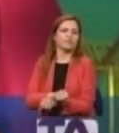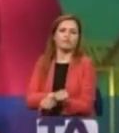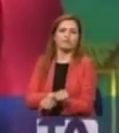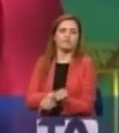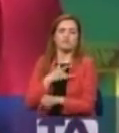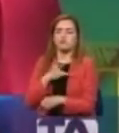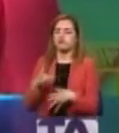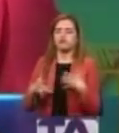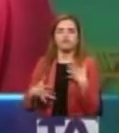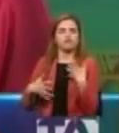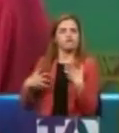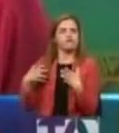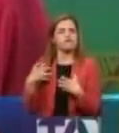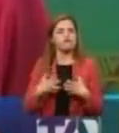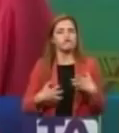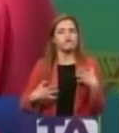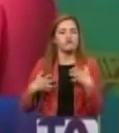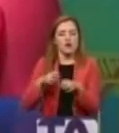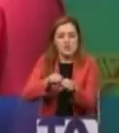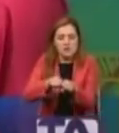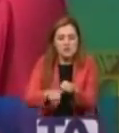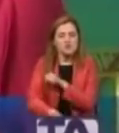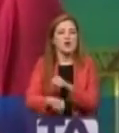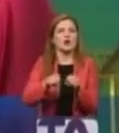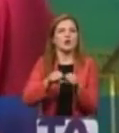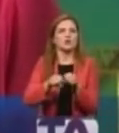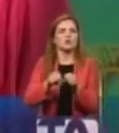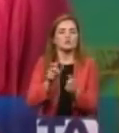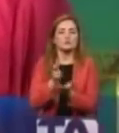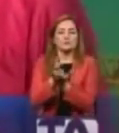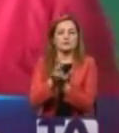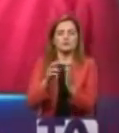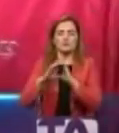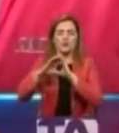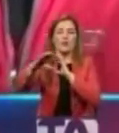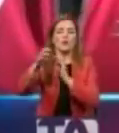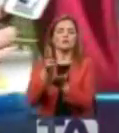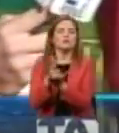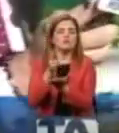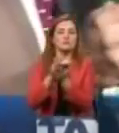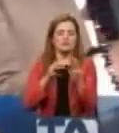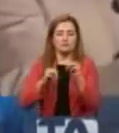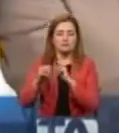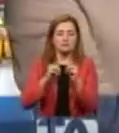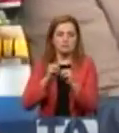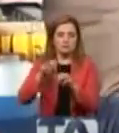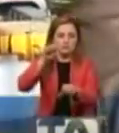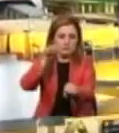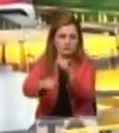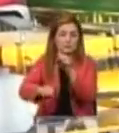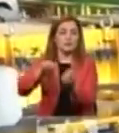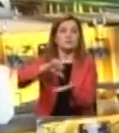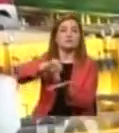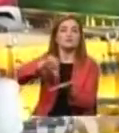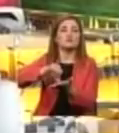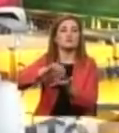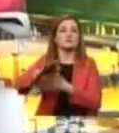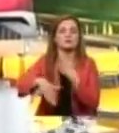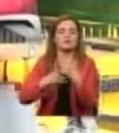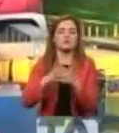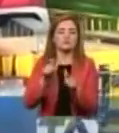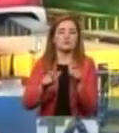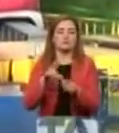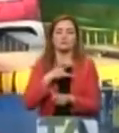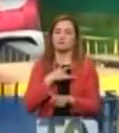todos porque más allá de que sea un daño a uno de los vagones del Metro de Quito, sobre todo es un daño a la ciudad. Todos los ciudadanos